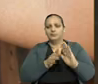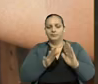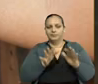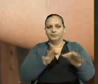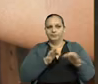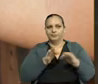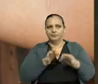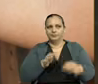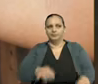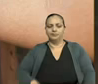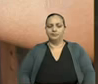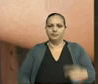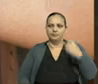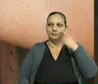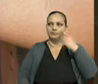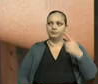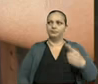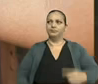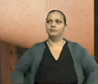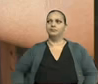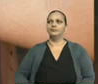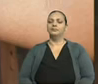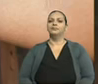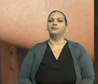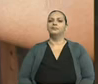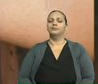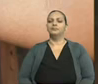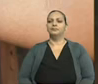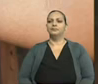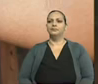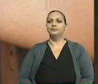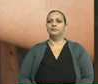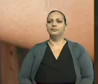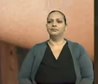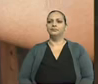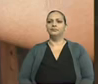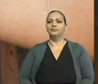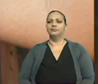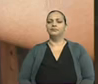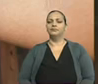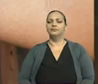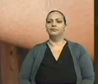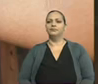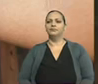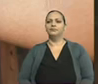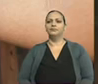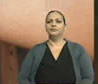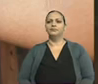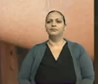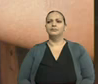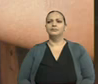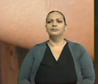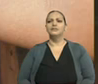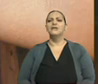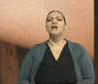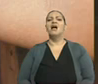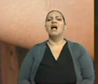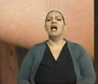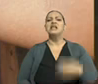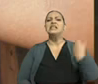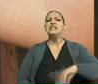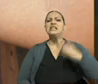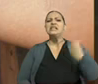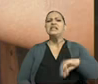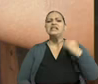poco. Fue rescatada por el cuerpo de bomberos. ¿Qué pasó? Mire, ahí? Se metió un tubo, esos como los tubos que